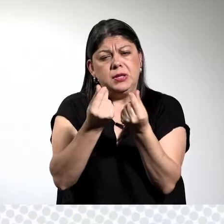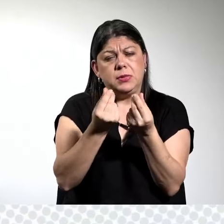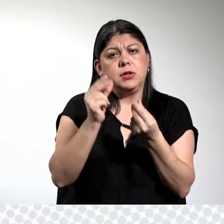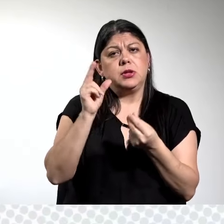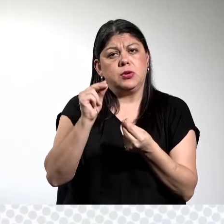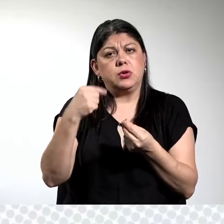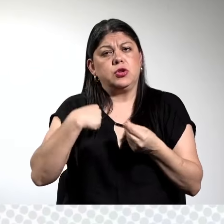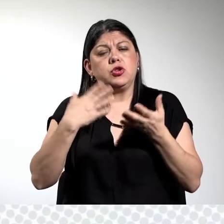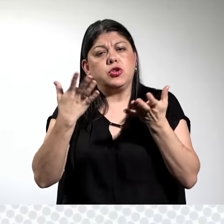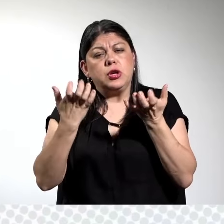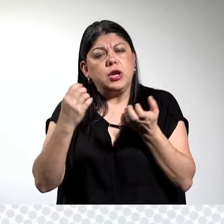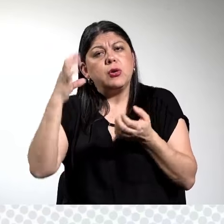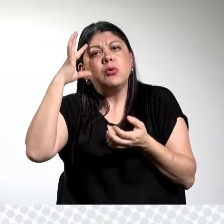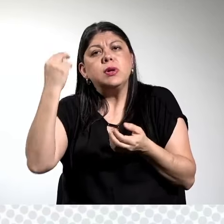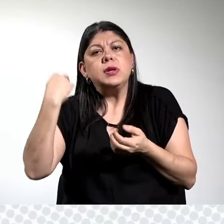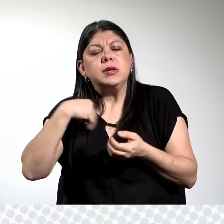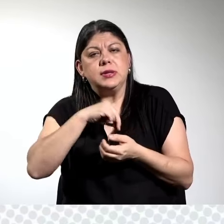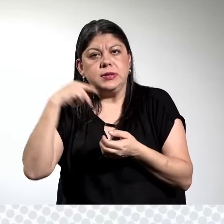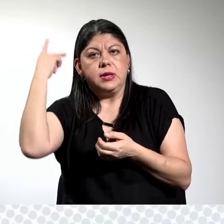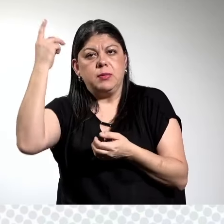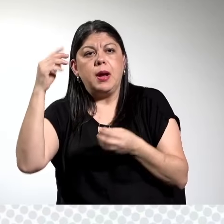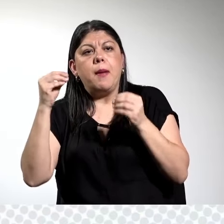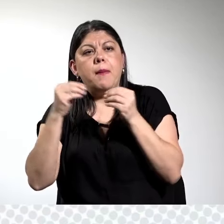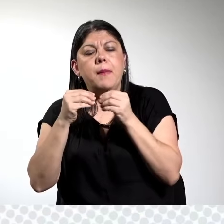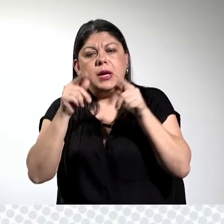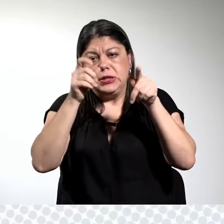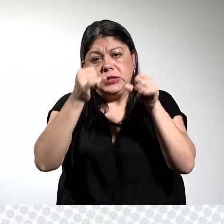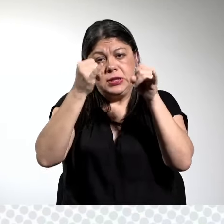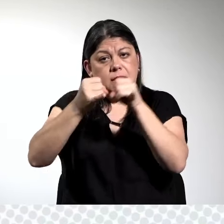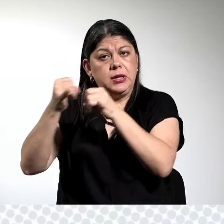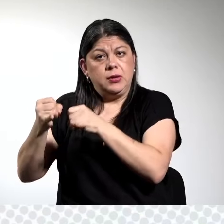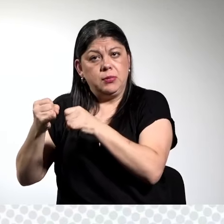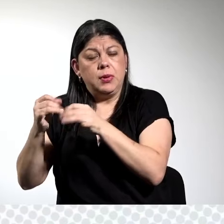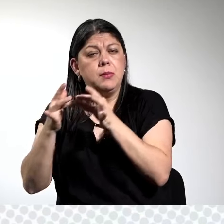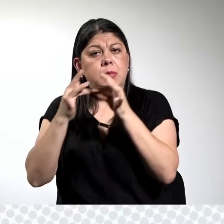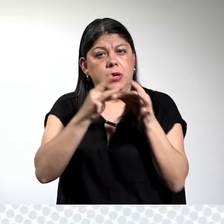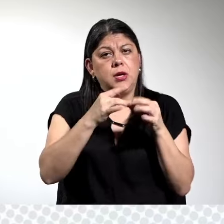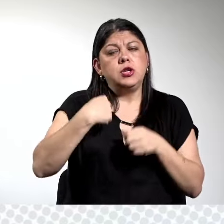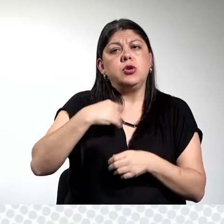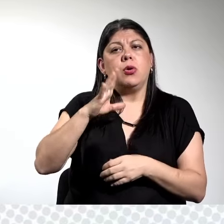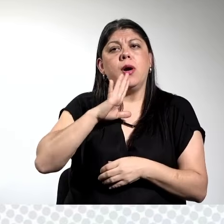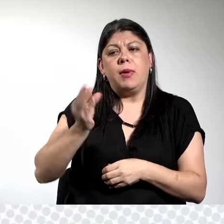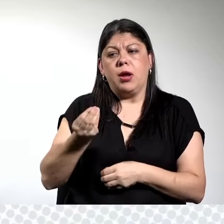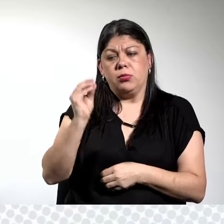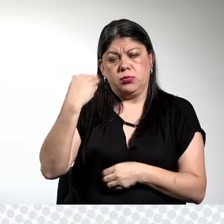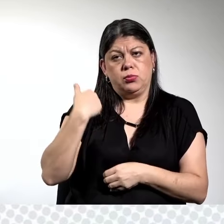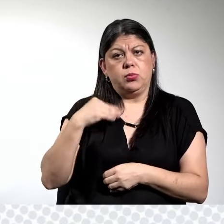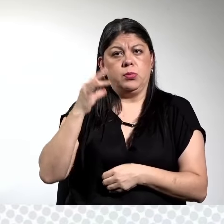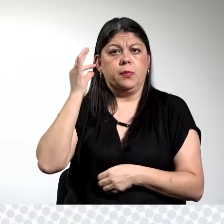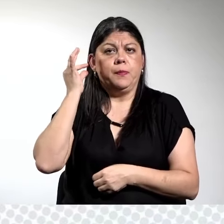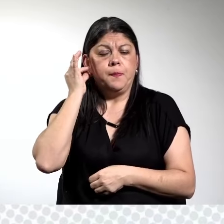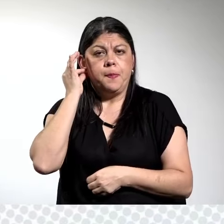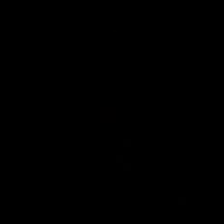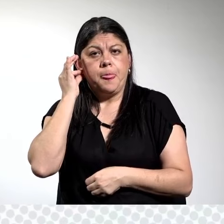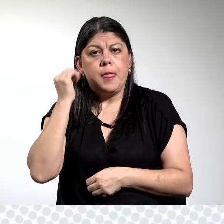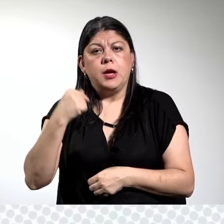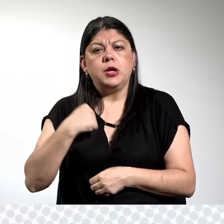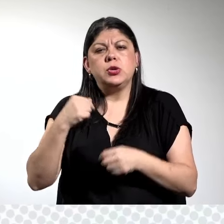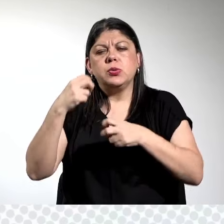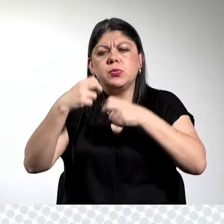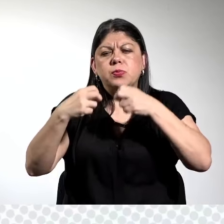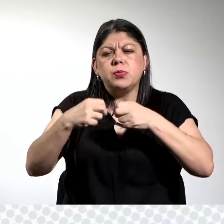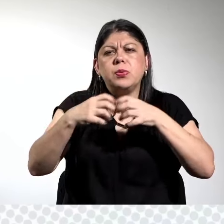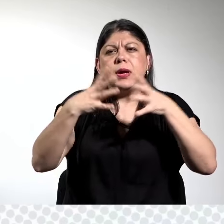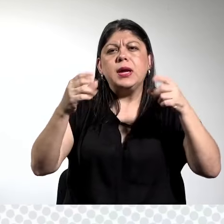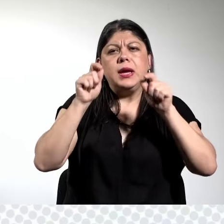aquí es donde yo creo nuestra política es más particular y yo también le he hablado muchísimo con muchachos y muchachas. El gran problema que yo creo tenemos